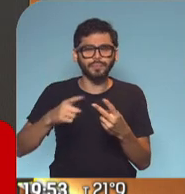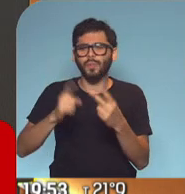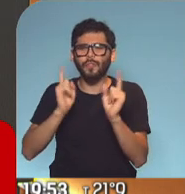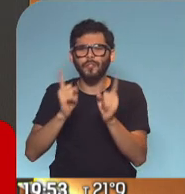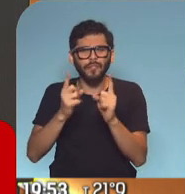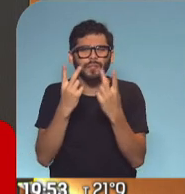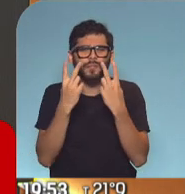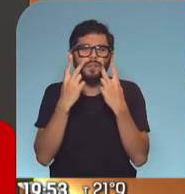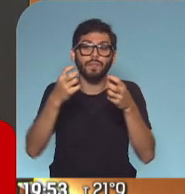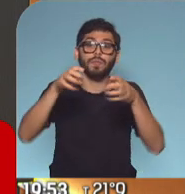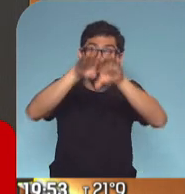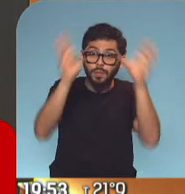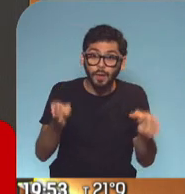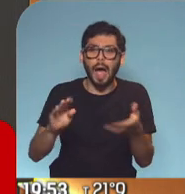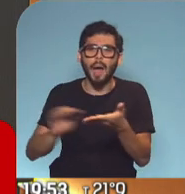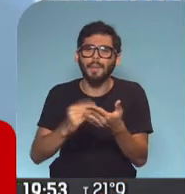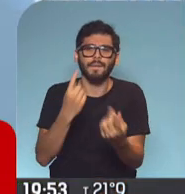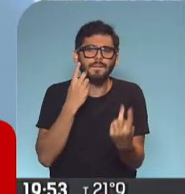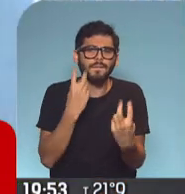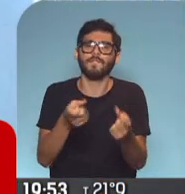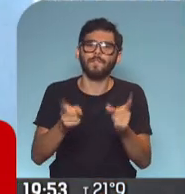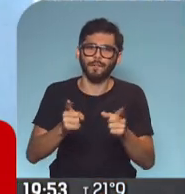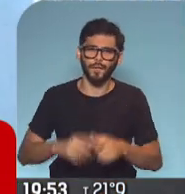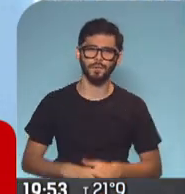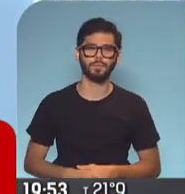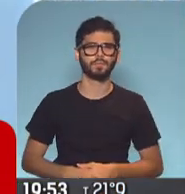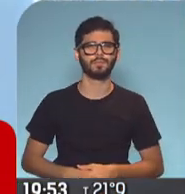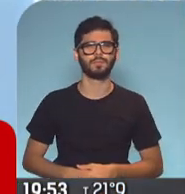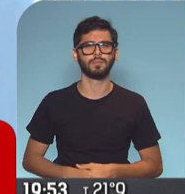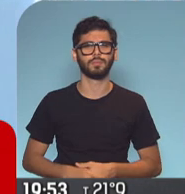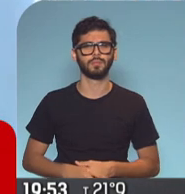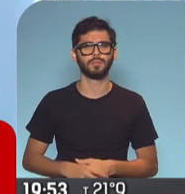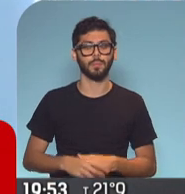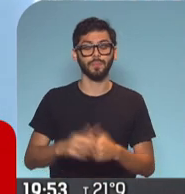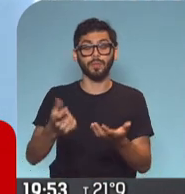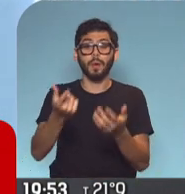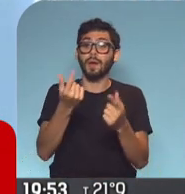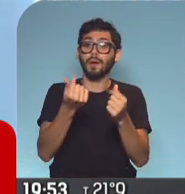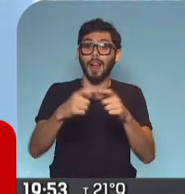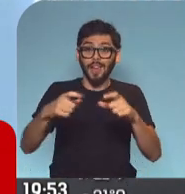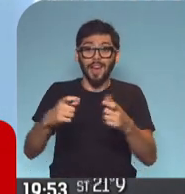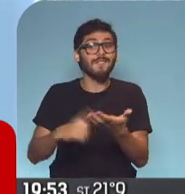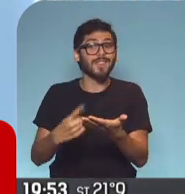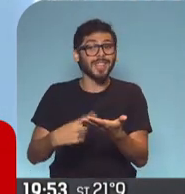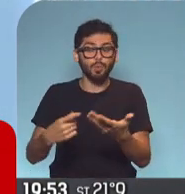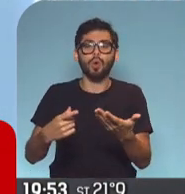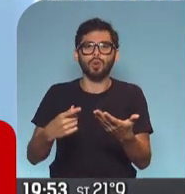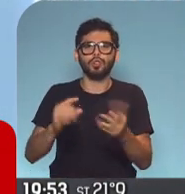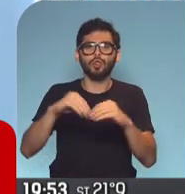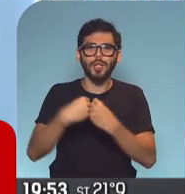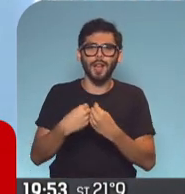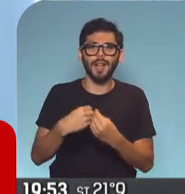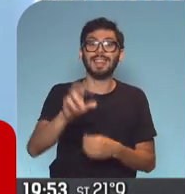investigación interna y administrativa. Los retiros en efectivo fueron un total de